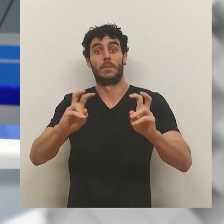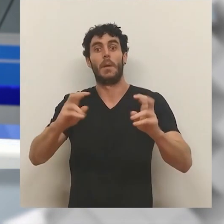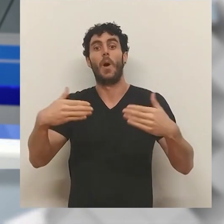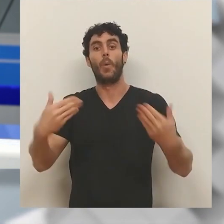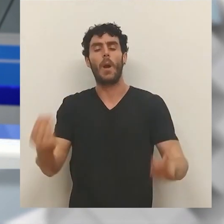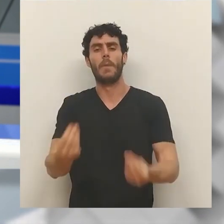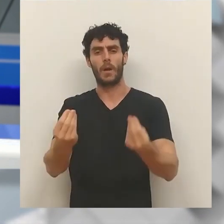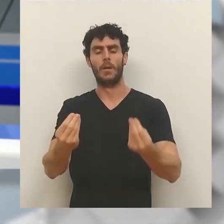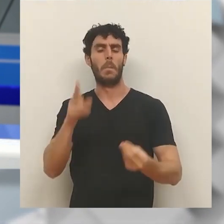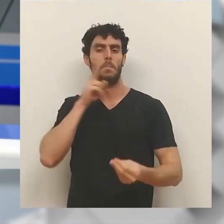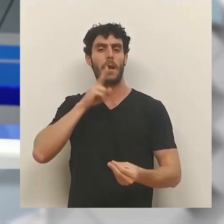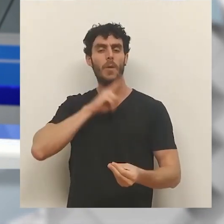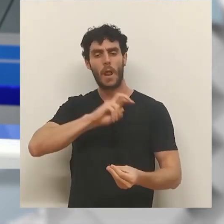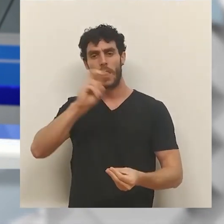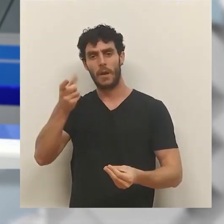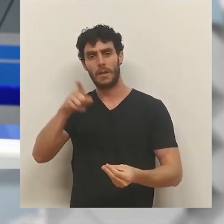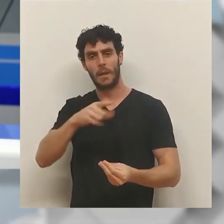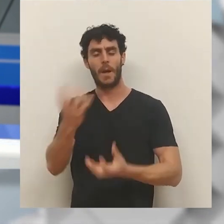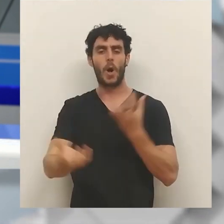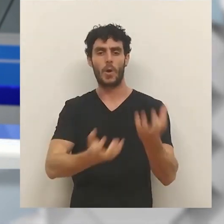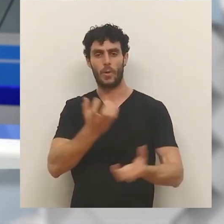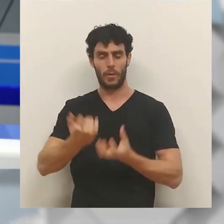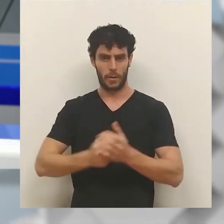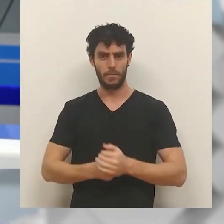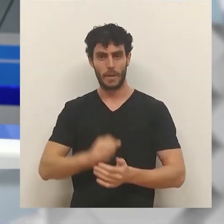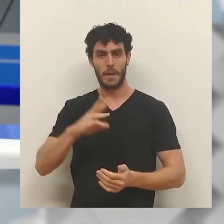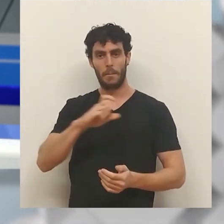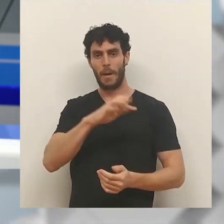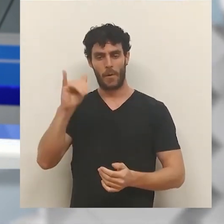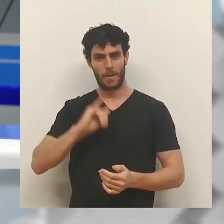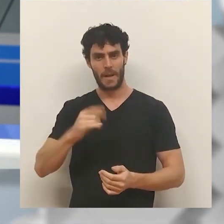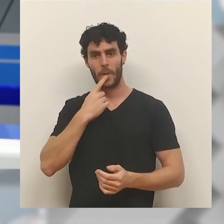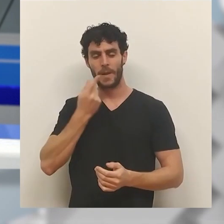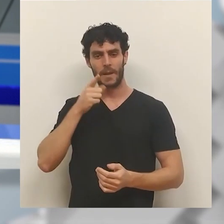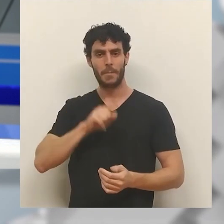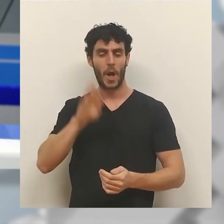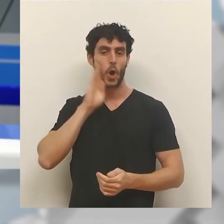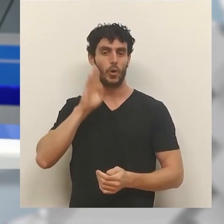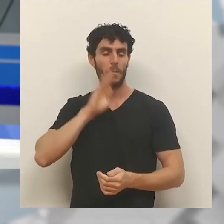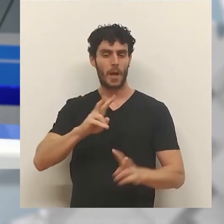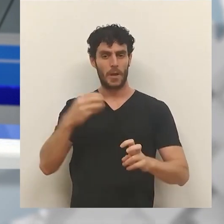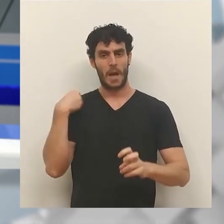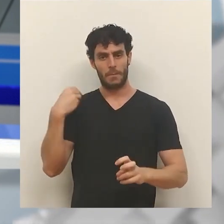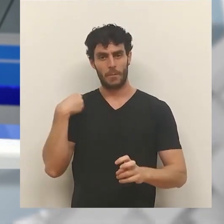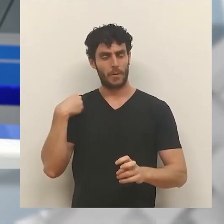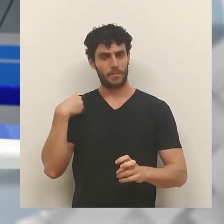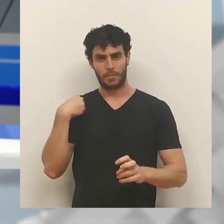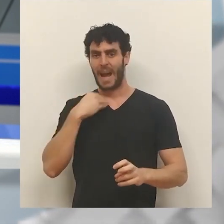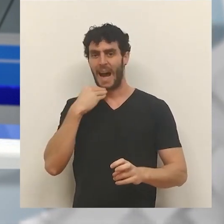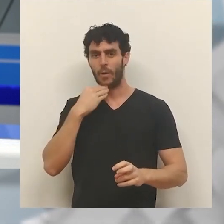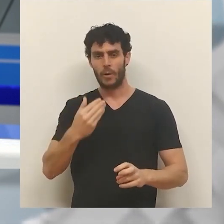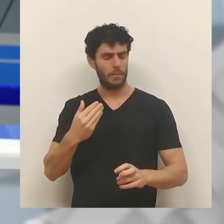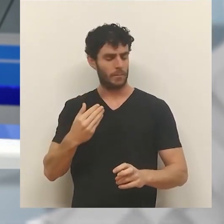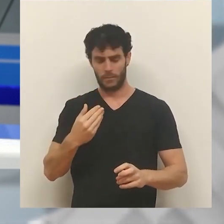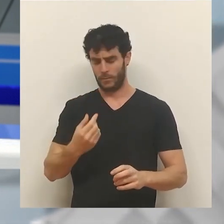pero se pueden mejorar. ¿En qué? En la variedad de verduras y en la cocción. Otra cosa, insiste Pablo Fernández, es la contaminación de